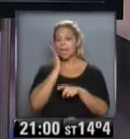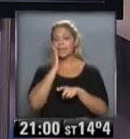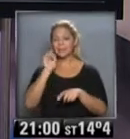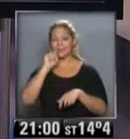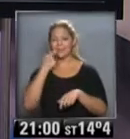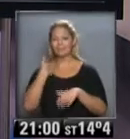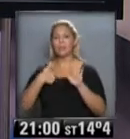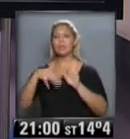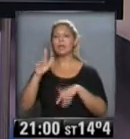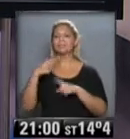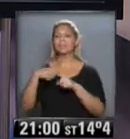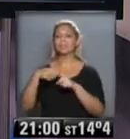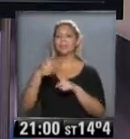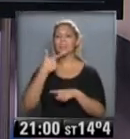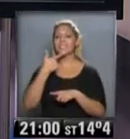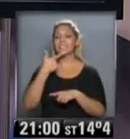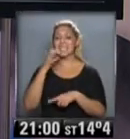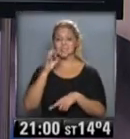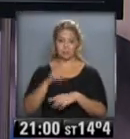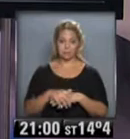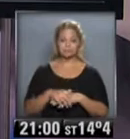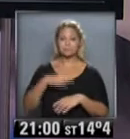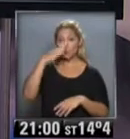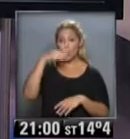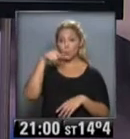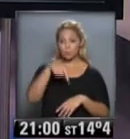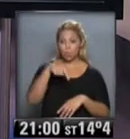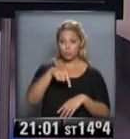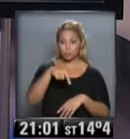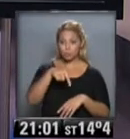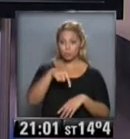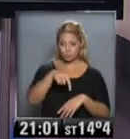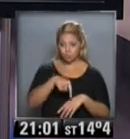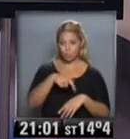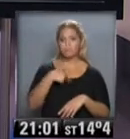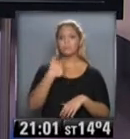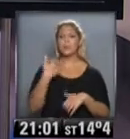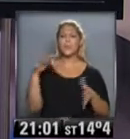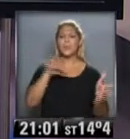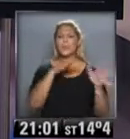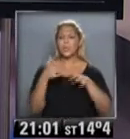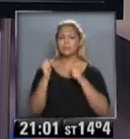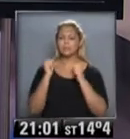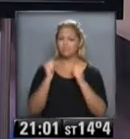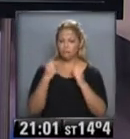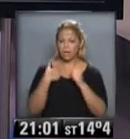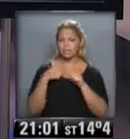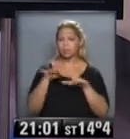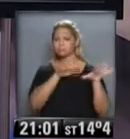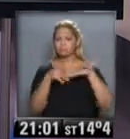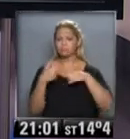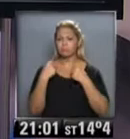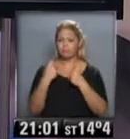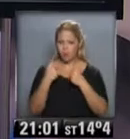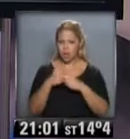con máximas que rondarán los 17 grados. Y por último, en el sur argentino, atención, vientos muy fuertes con intensidad de temporal, algunas ráfagas realmente muy